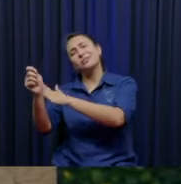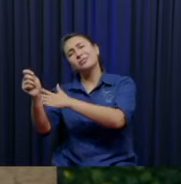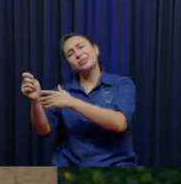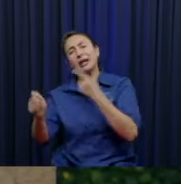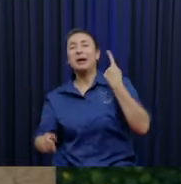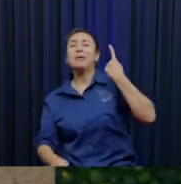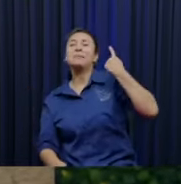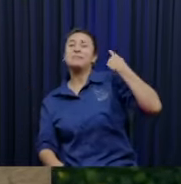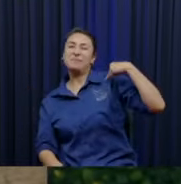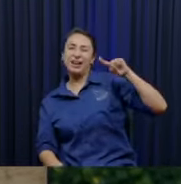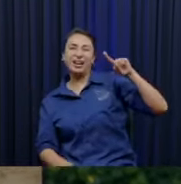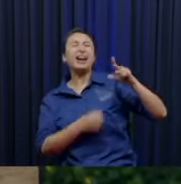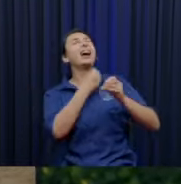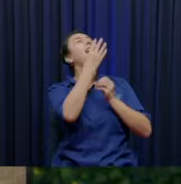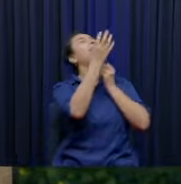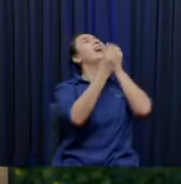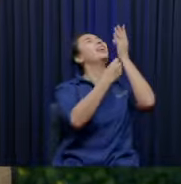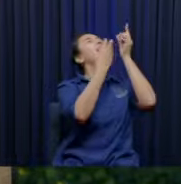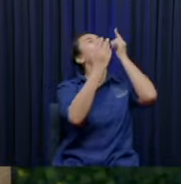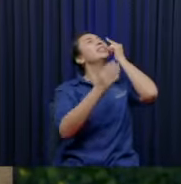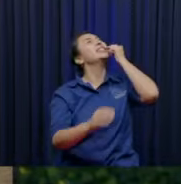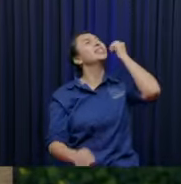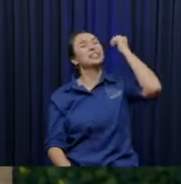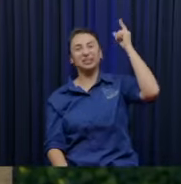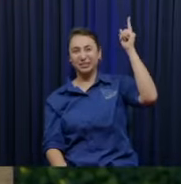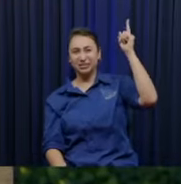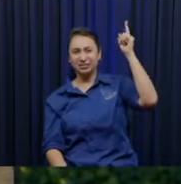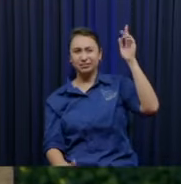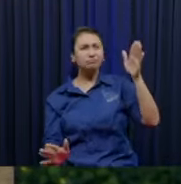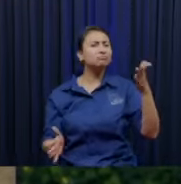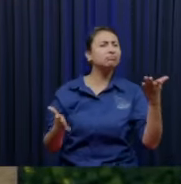levántate. Como le dije, ¿eh?, que lo puedes decir, levantar, ¿eh?